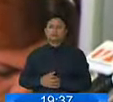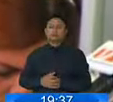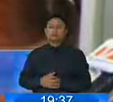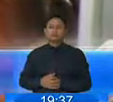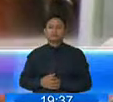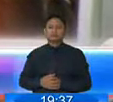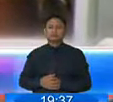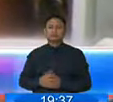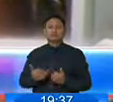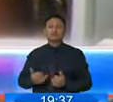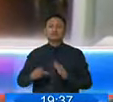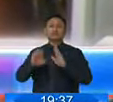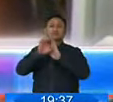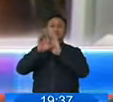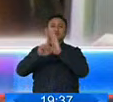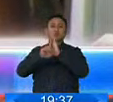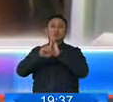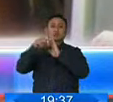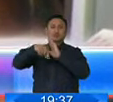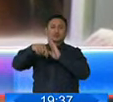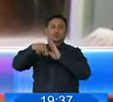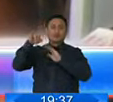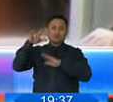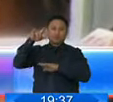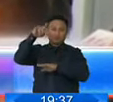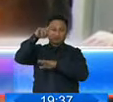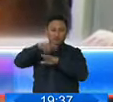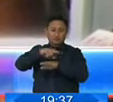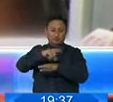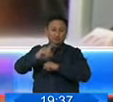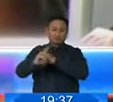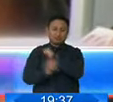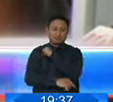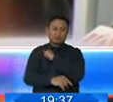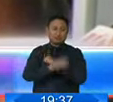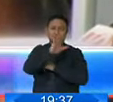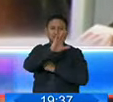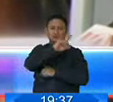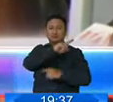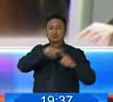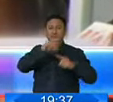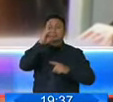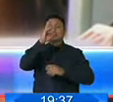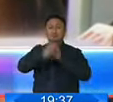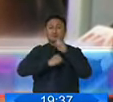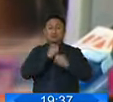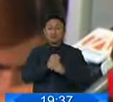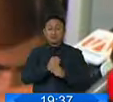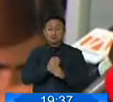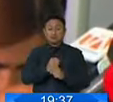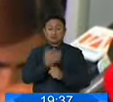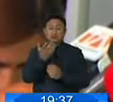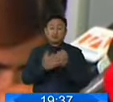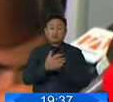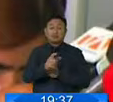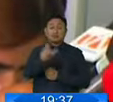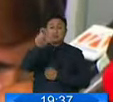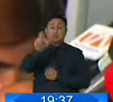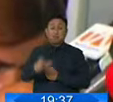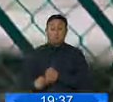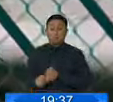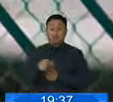caso el Código Aeronáutico Ecuatoriano prevé una sanción de 5 a 7 años en caso de que este ciudadano